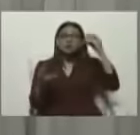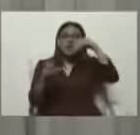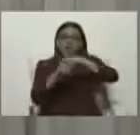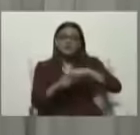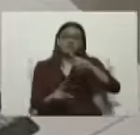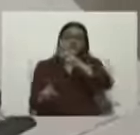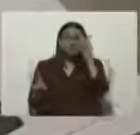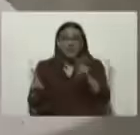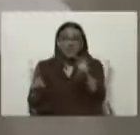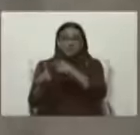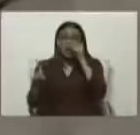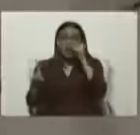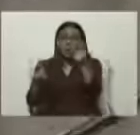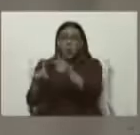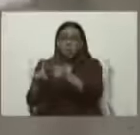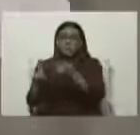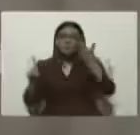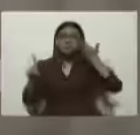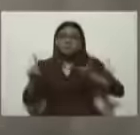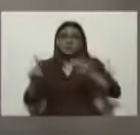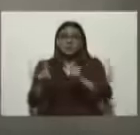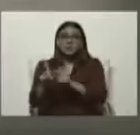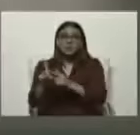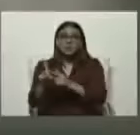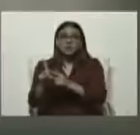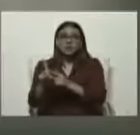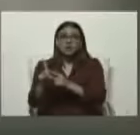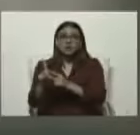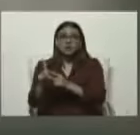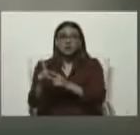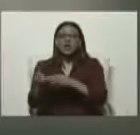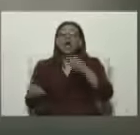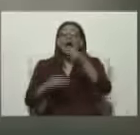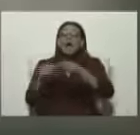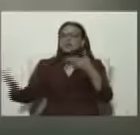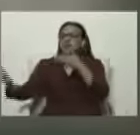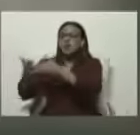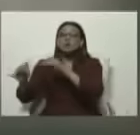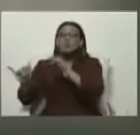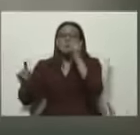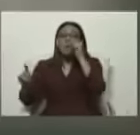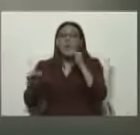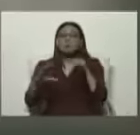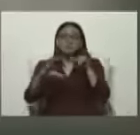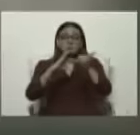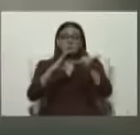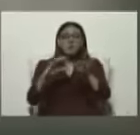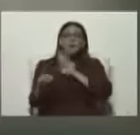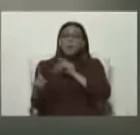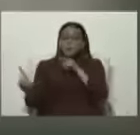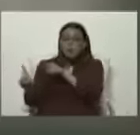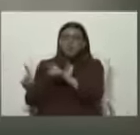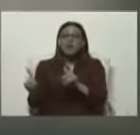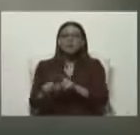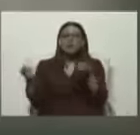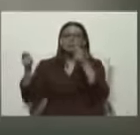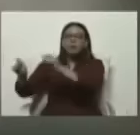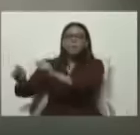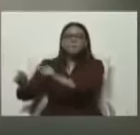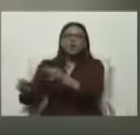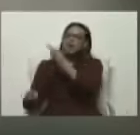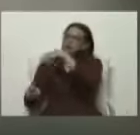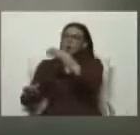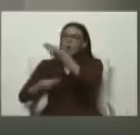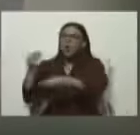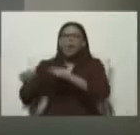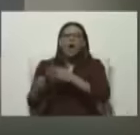Bolivariana de Venezuela, fue cerrada la cuenta YouTube de La Iguana TV. Y son tan descarados que